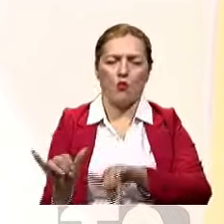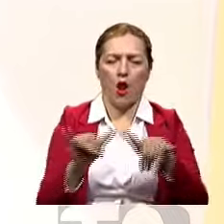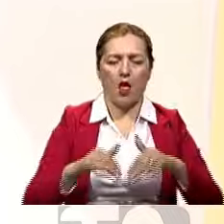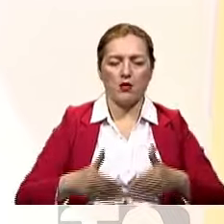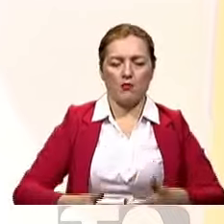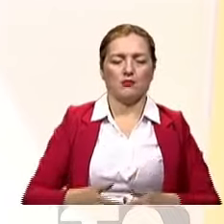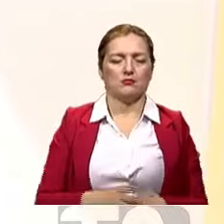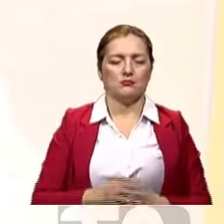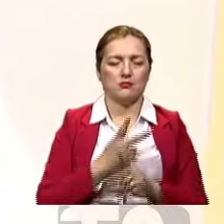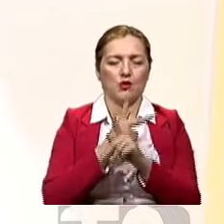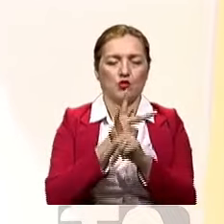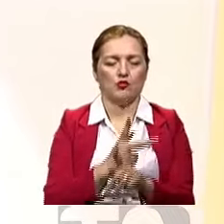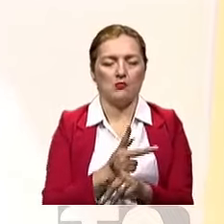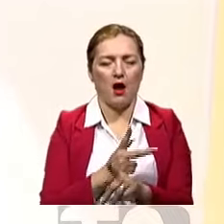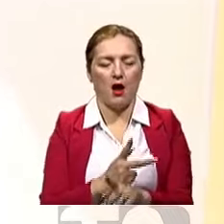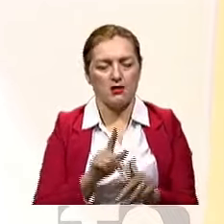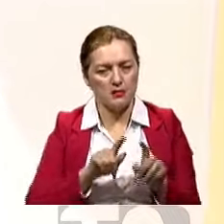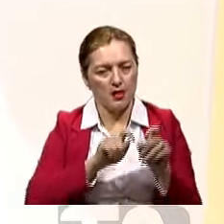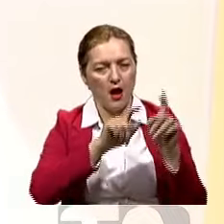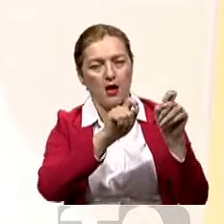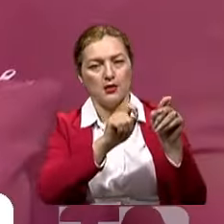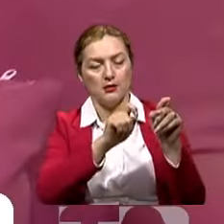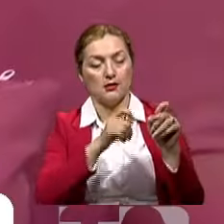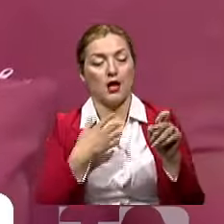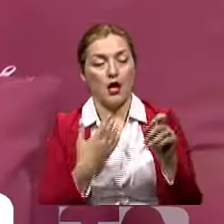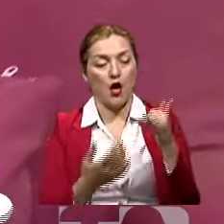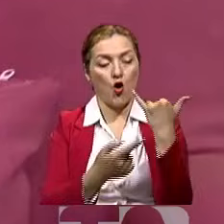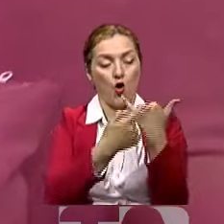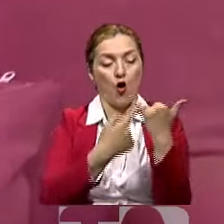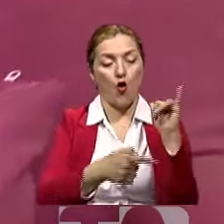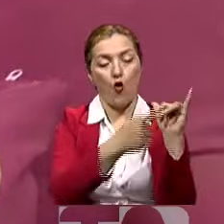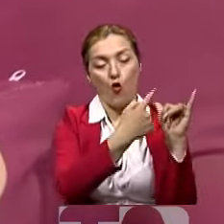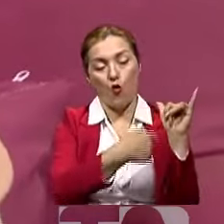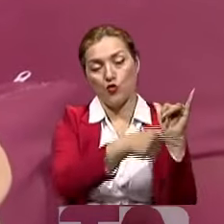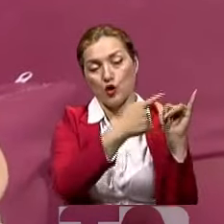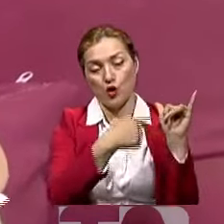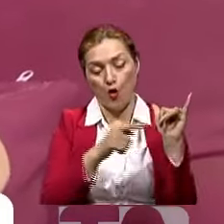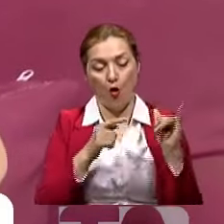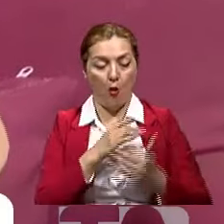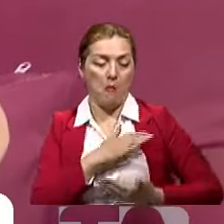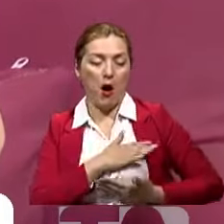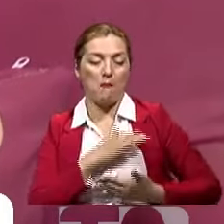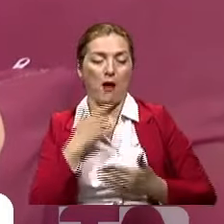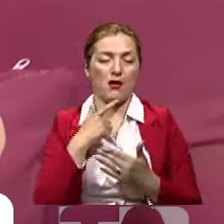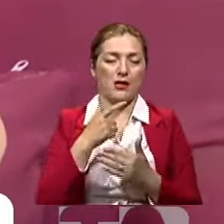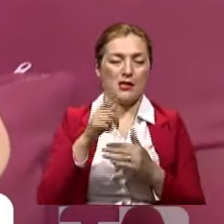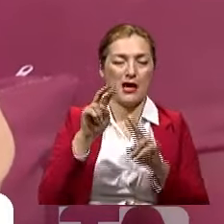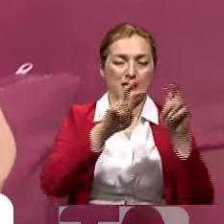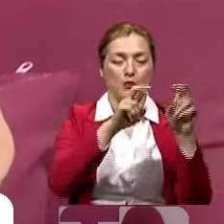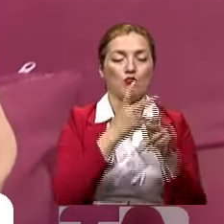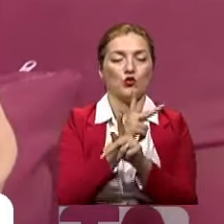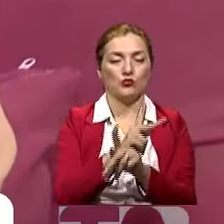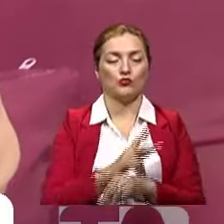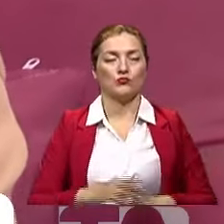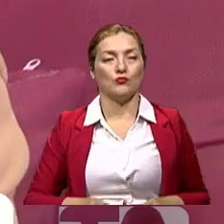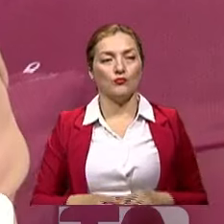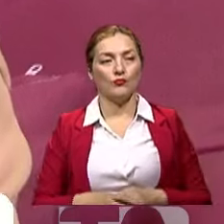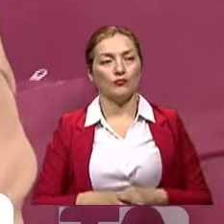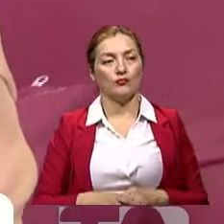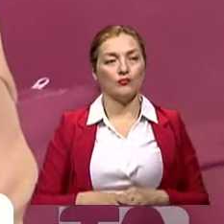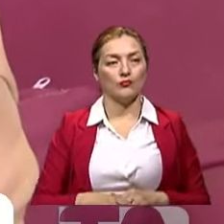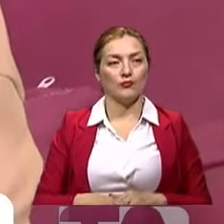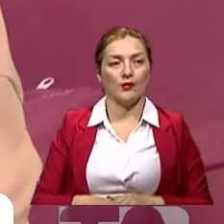cáncer, por ejemplo, de ovario, de útero y de mama. Es un poquito difícil al inicio por el hecho que no